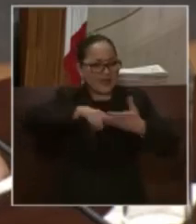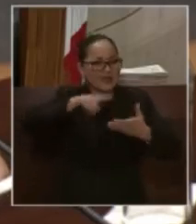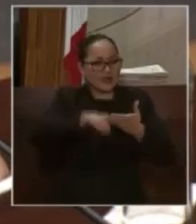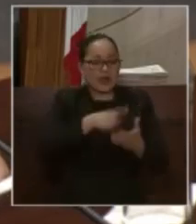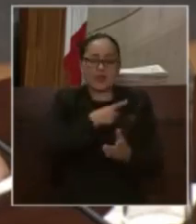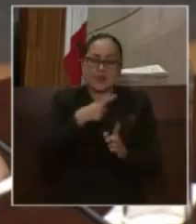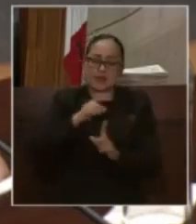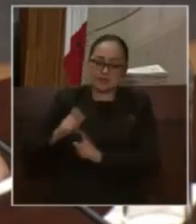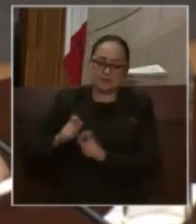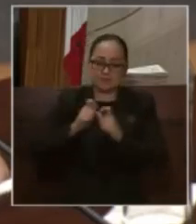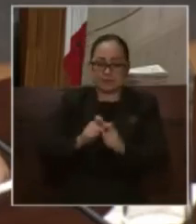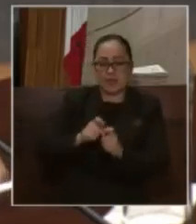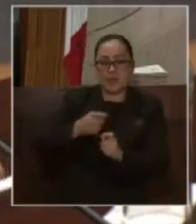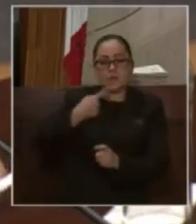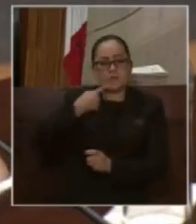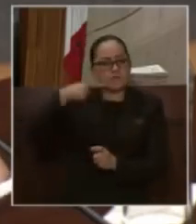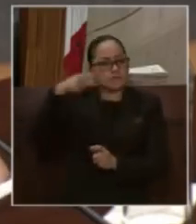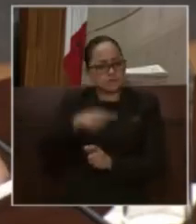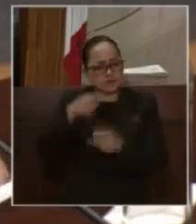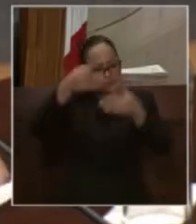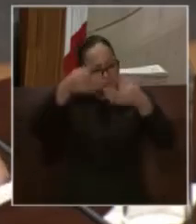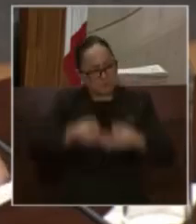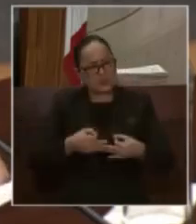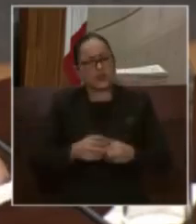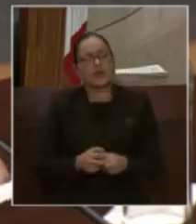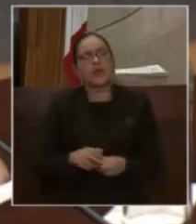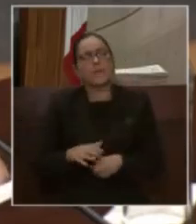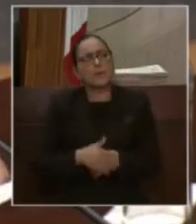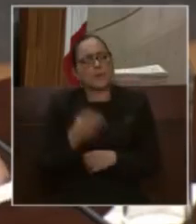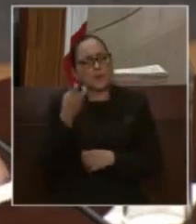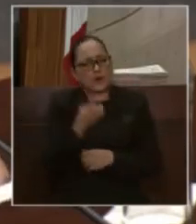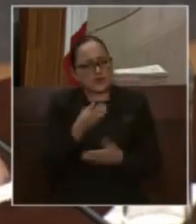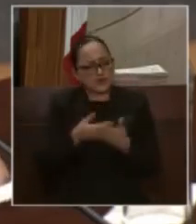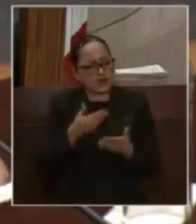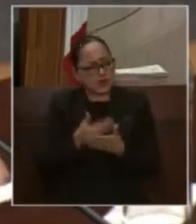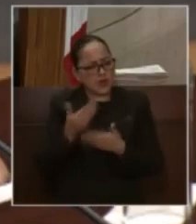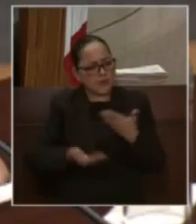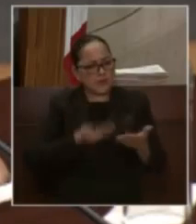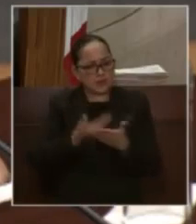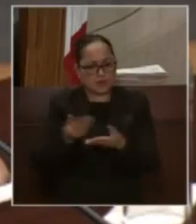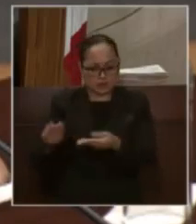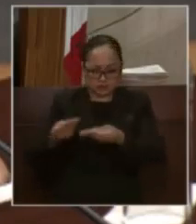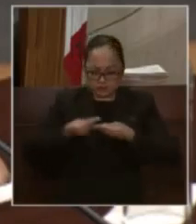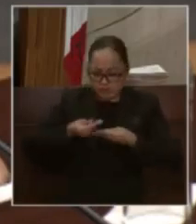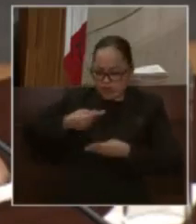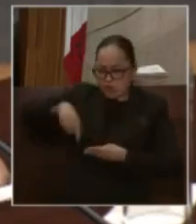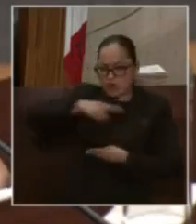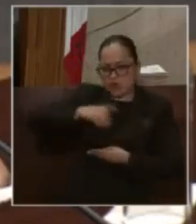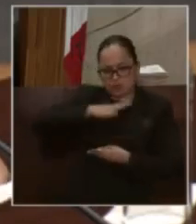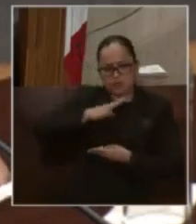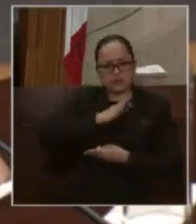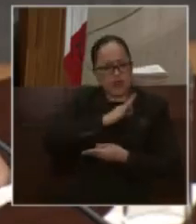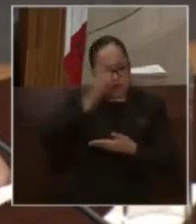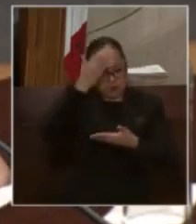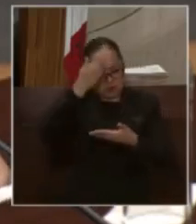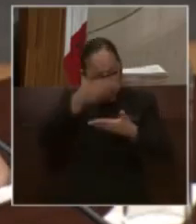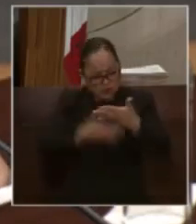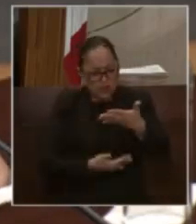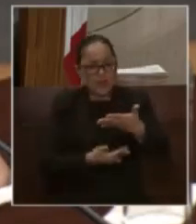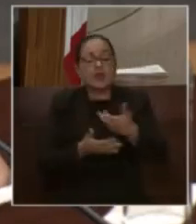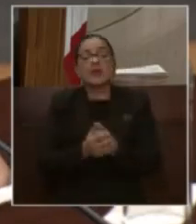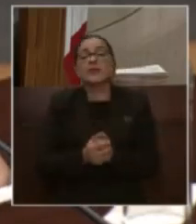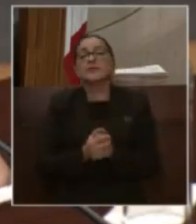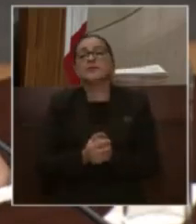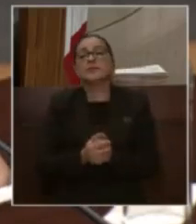debió encauzar como una impugnación autónoma. Derivado de lo anterior, se propone conocer en plenitud de jurisdicción lo planteado en dicho escrito. En cuanto a